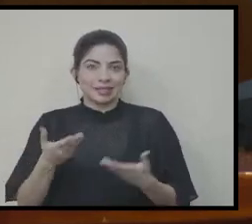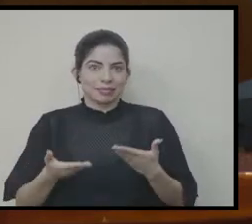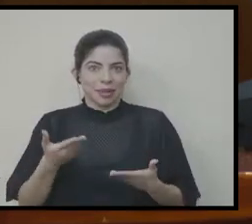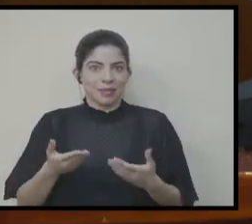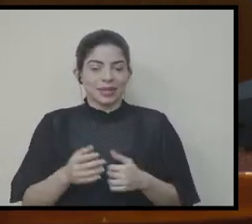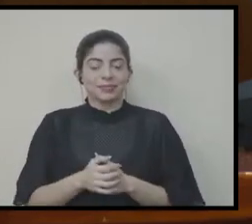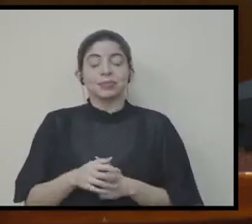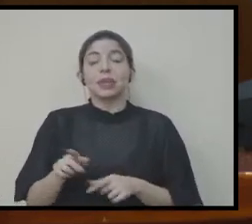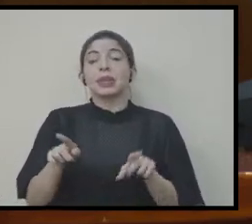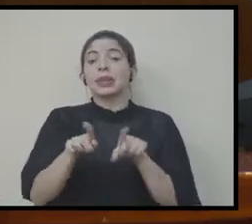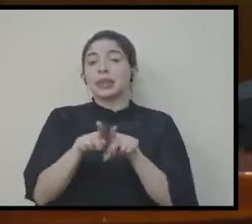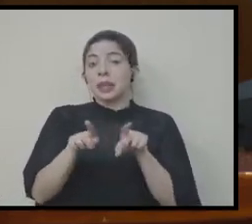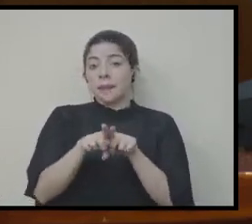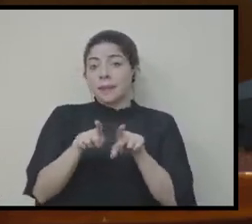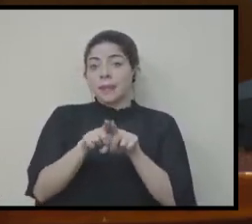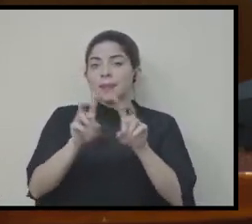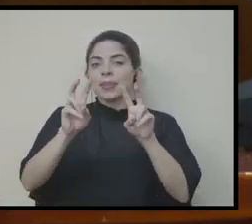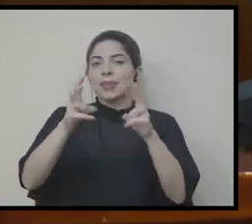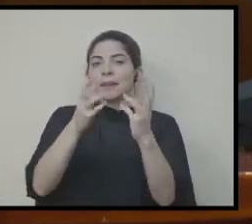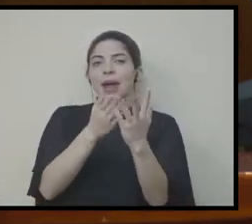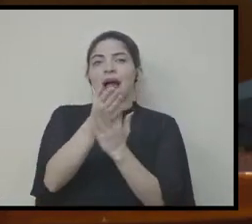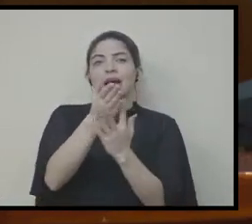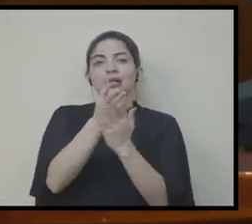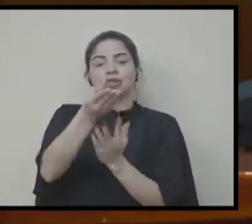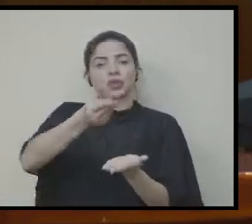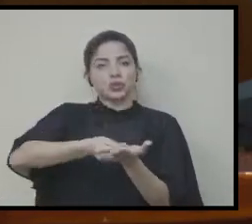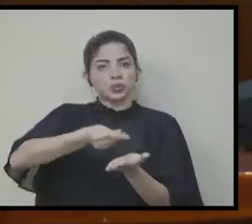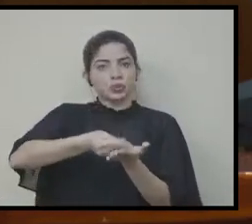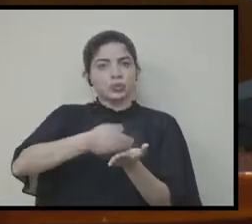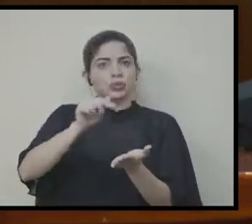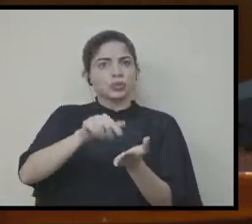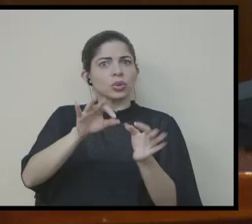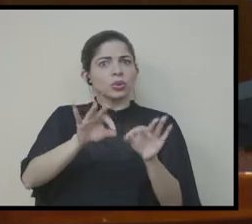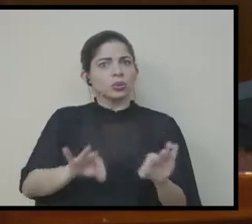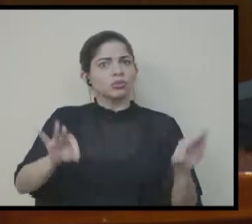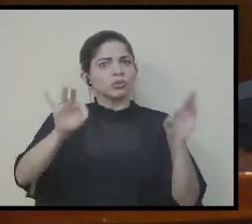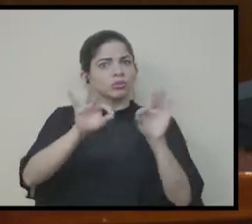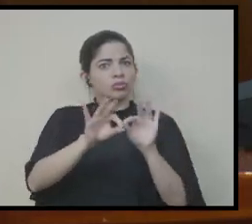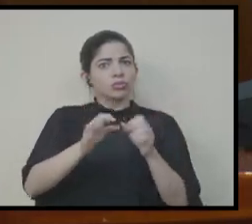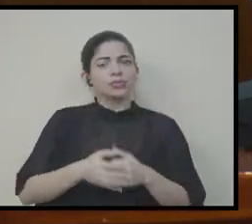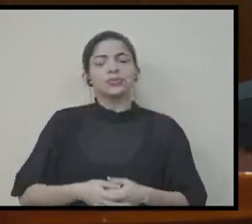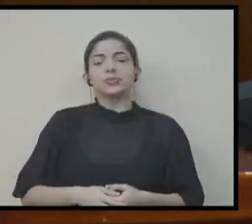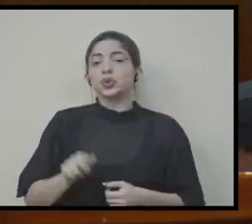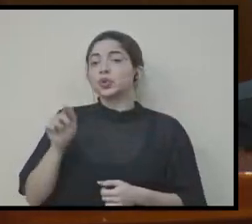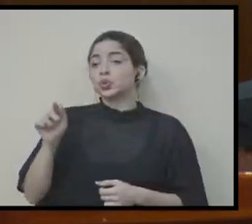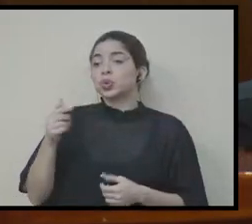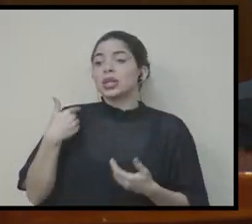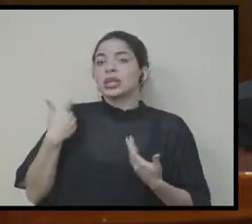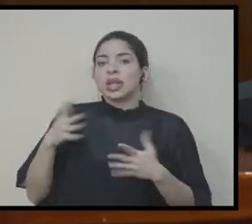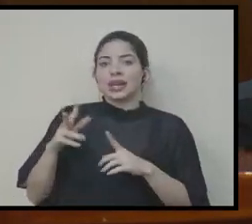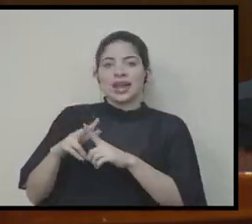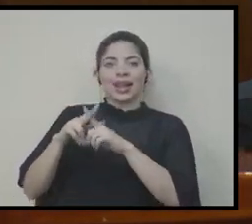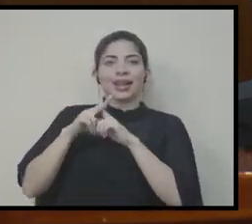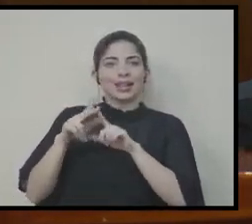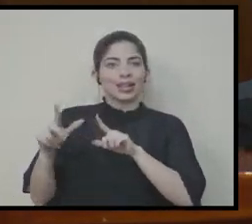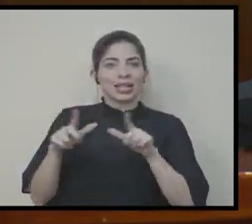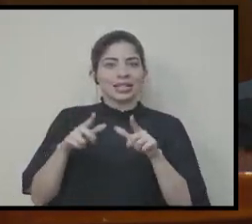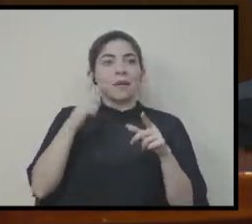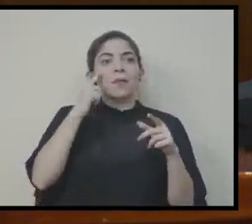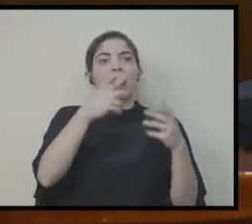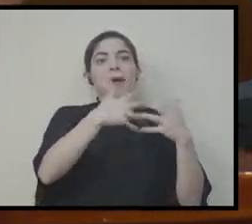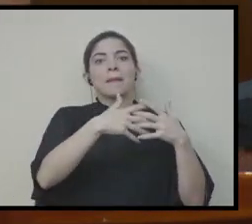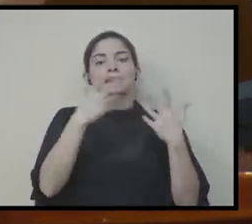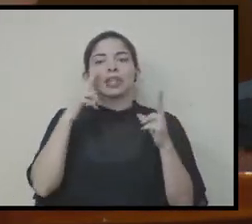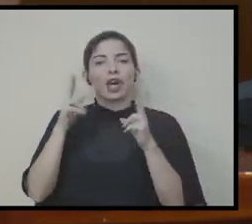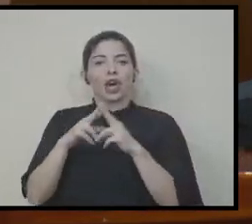Luego también el tema del acceso a los recursos, y es muy importante. Usted tenía una línea de crédito abierta, usted era conocido, pero